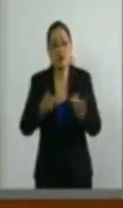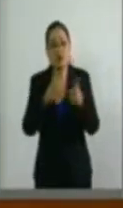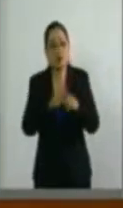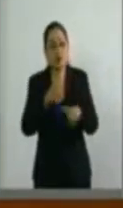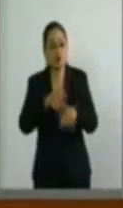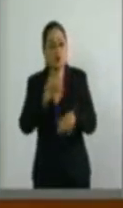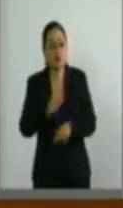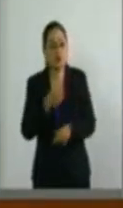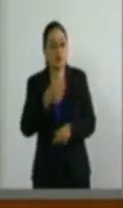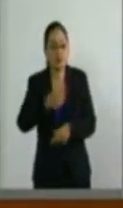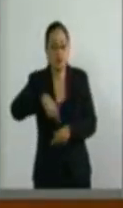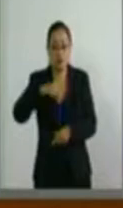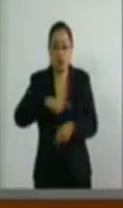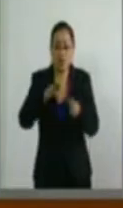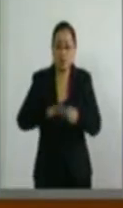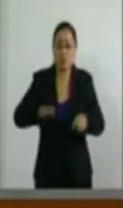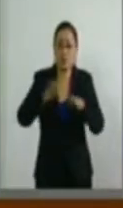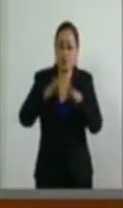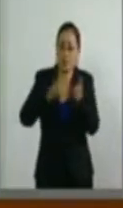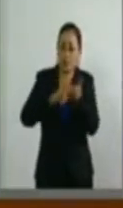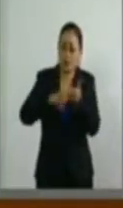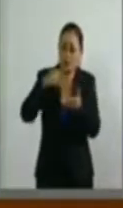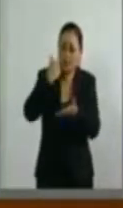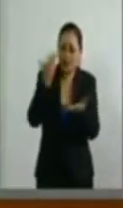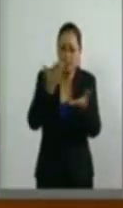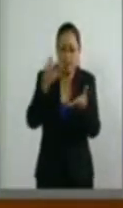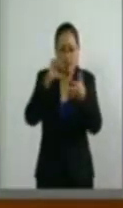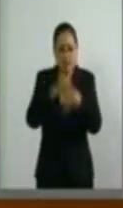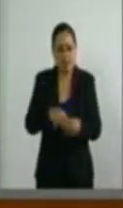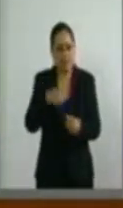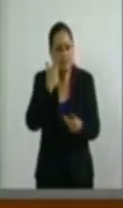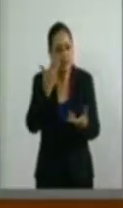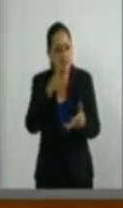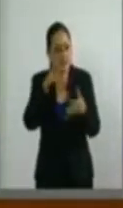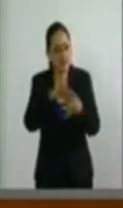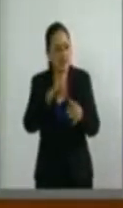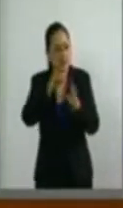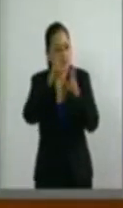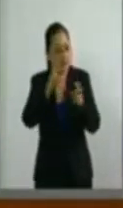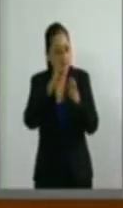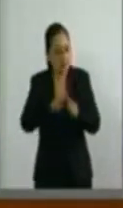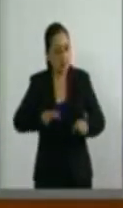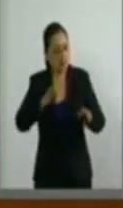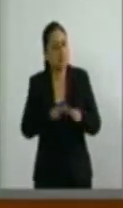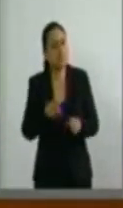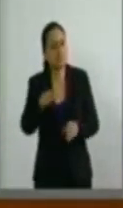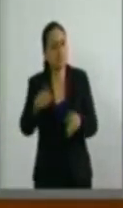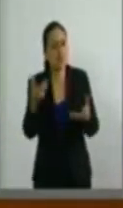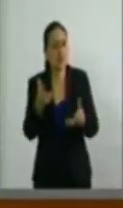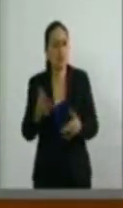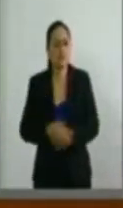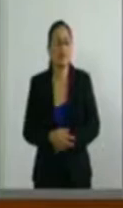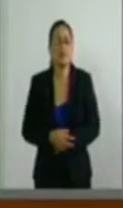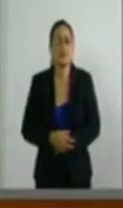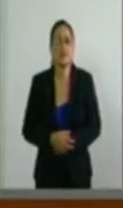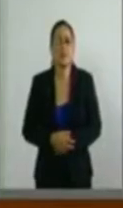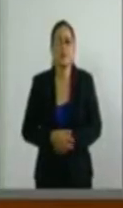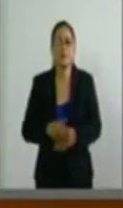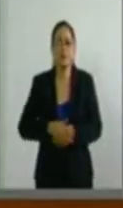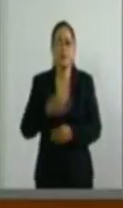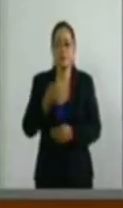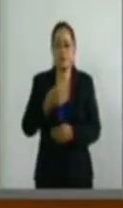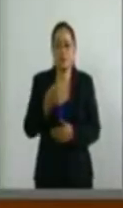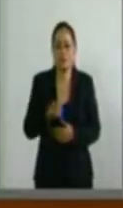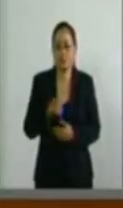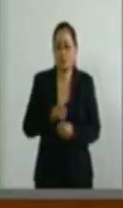ha atrevido a tomar las cosas con la seriedad que exige un tema de esta naturaleza. Dicho esto, compañeras